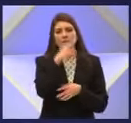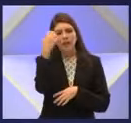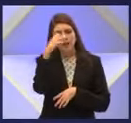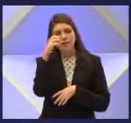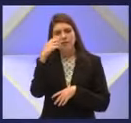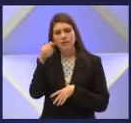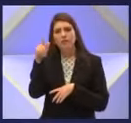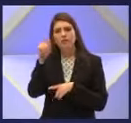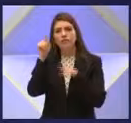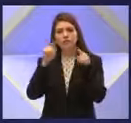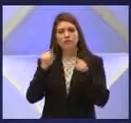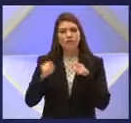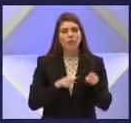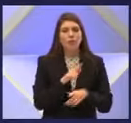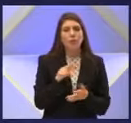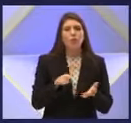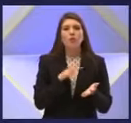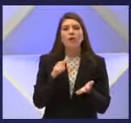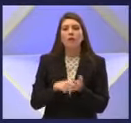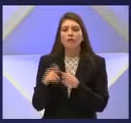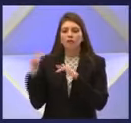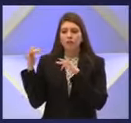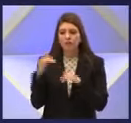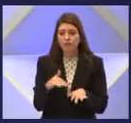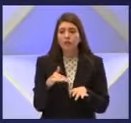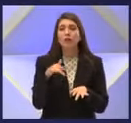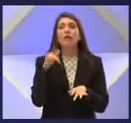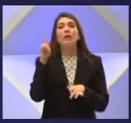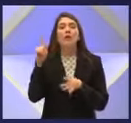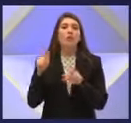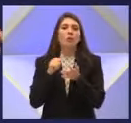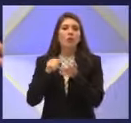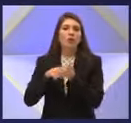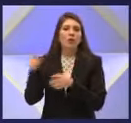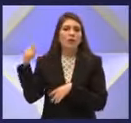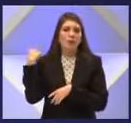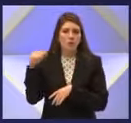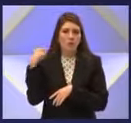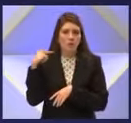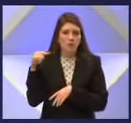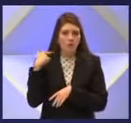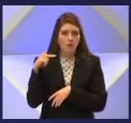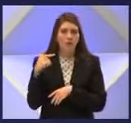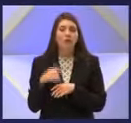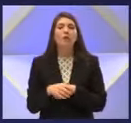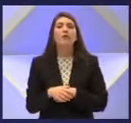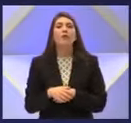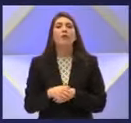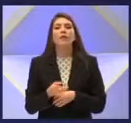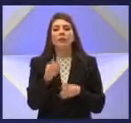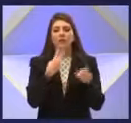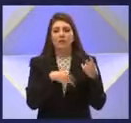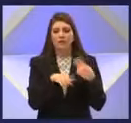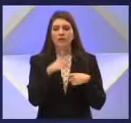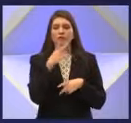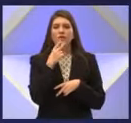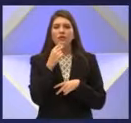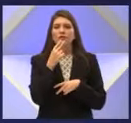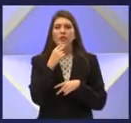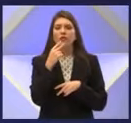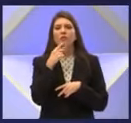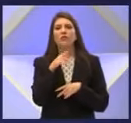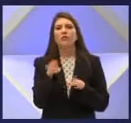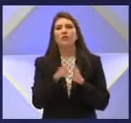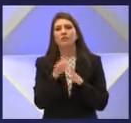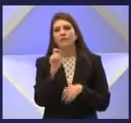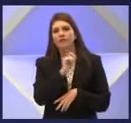astronautas y metimos muchos niños fue en guadalajara vino el señor éste en lomos que usted lo conocen fue como un rockstar y